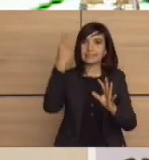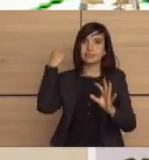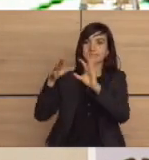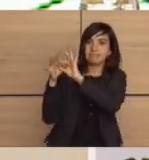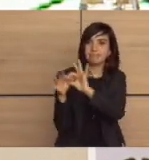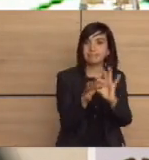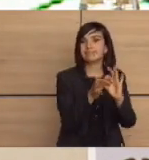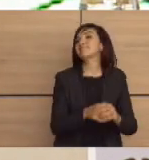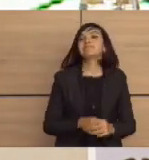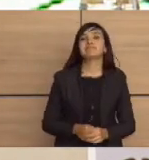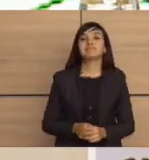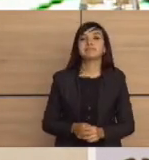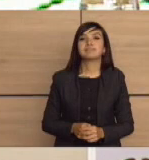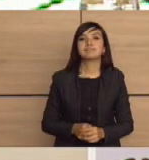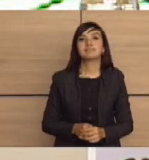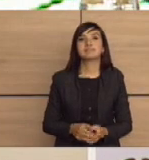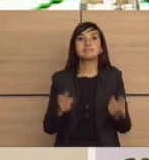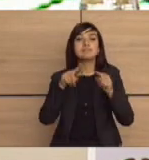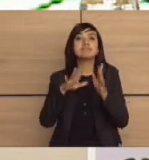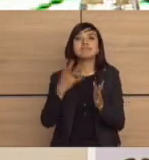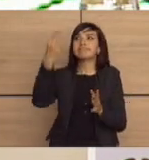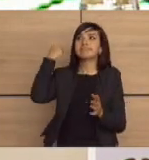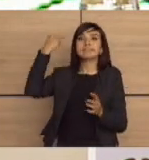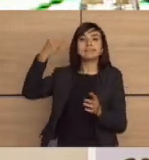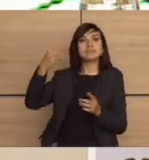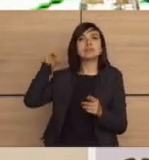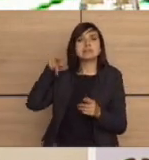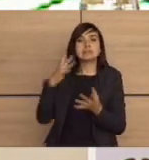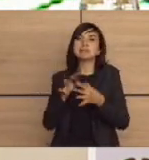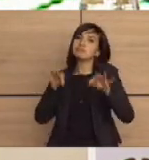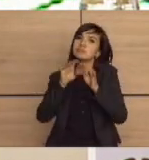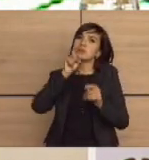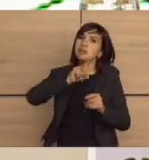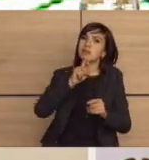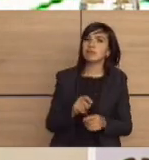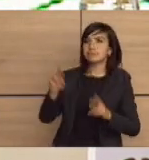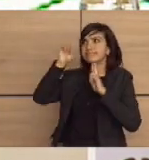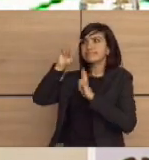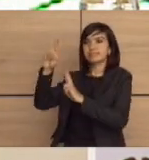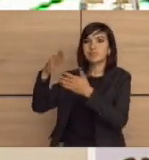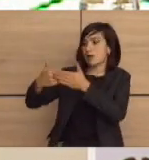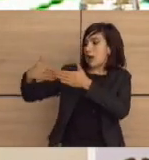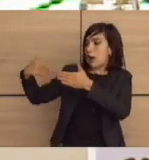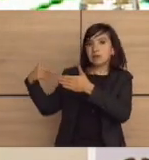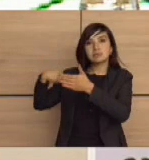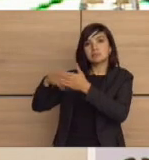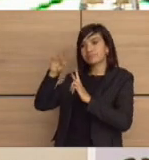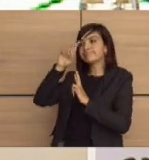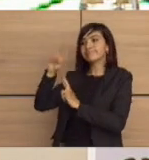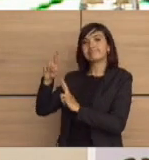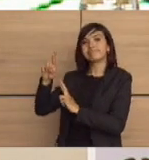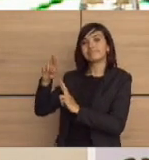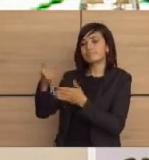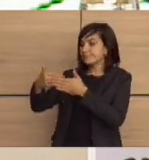historia, y es el respeto con el que debemos mirar aquello que llamamos el pasado. El pasado no es un asunto